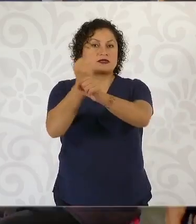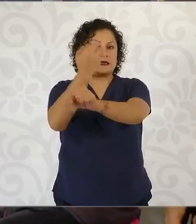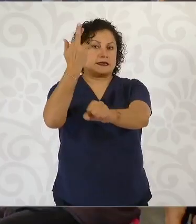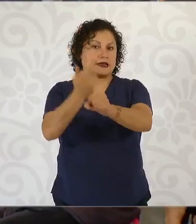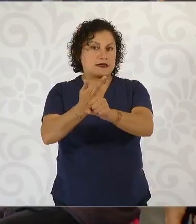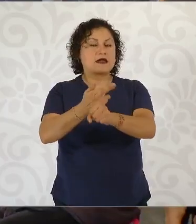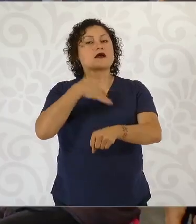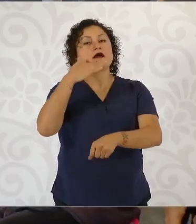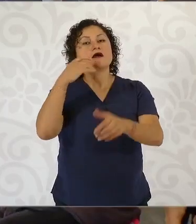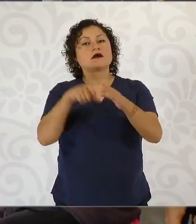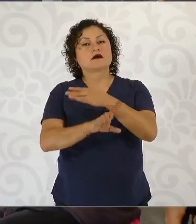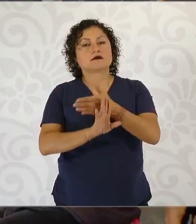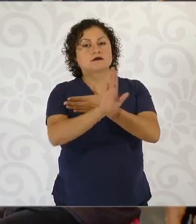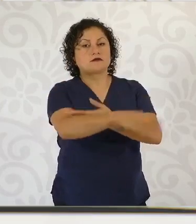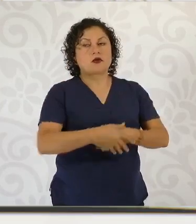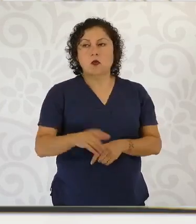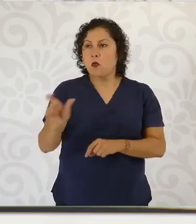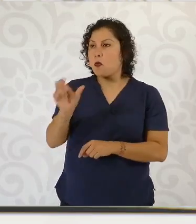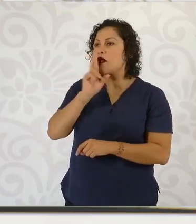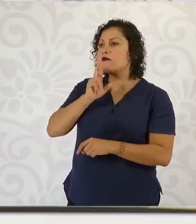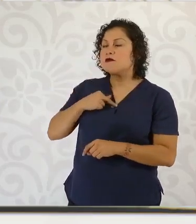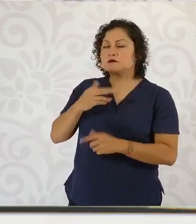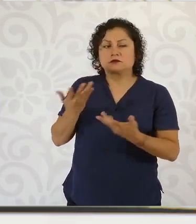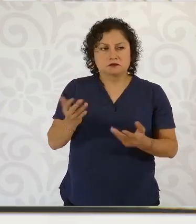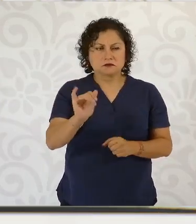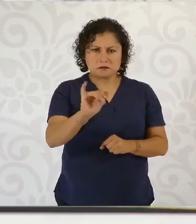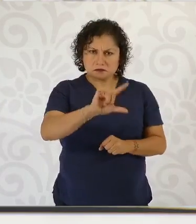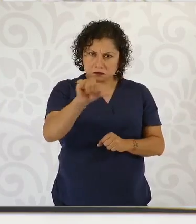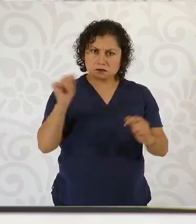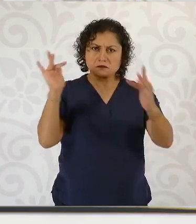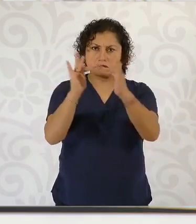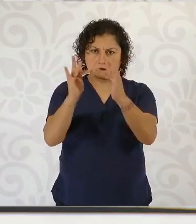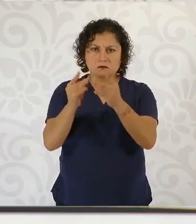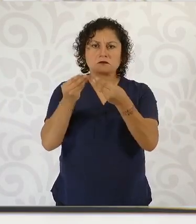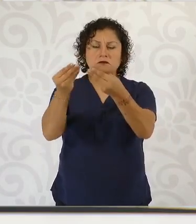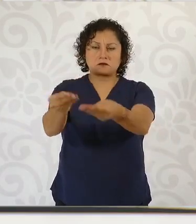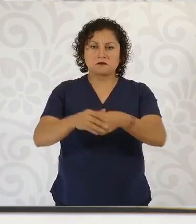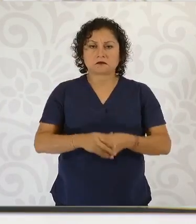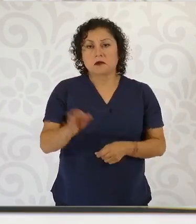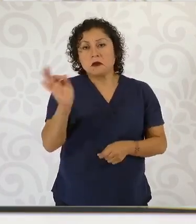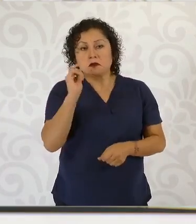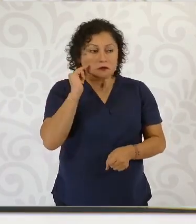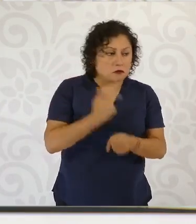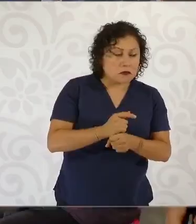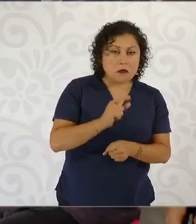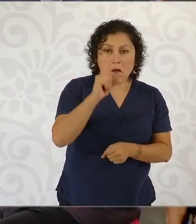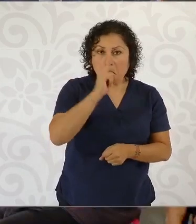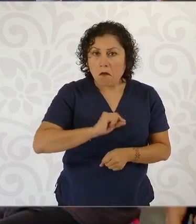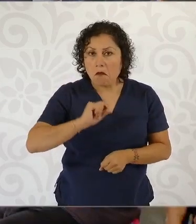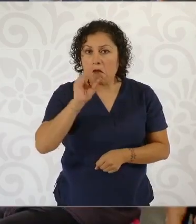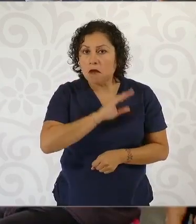tendríamos una respuesta de esto? Con gusto nos ponemos en contacto, si es que hay alguna irregularidad.